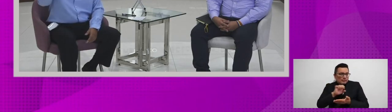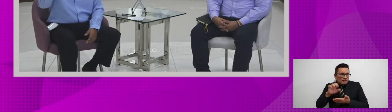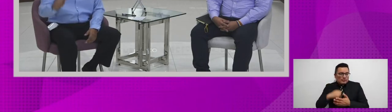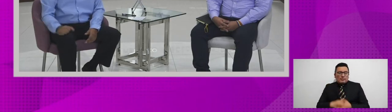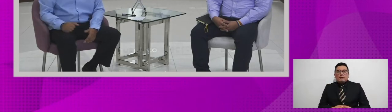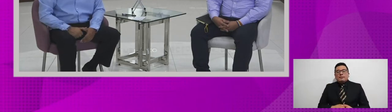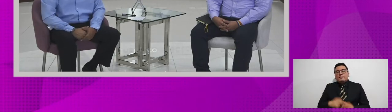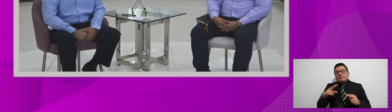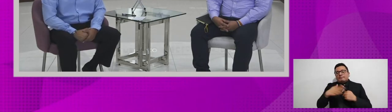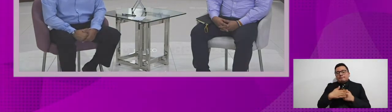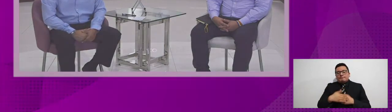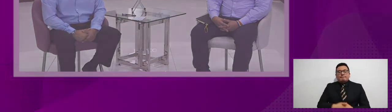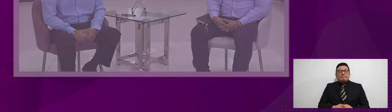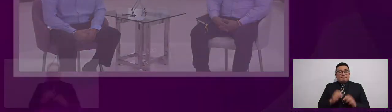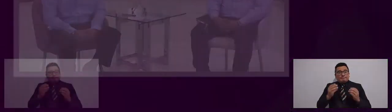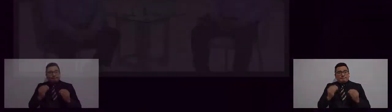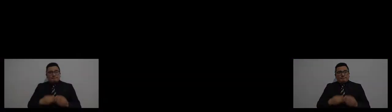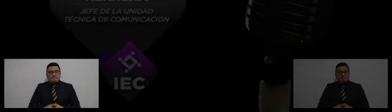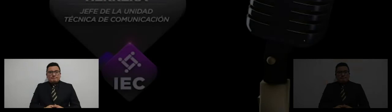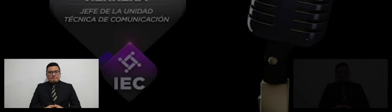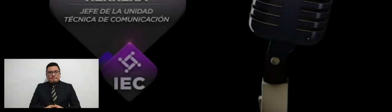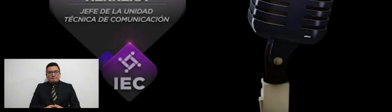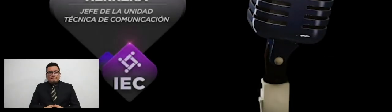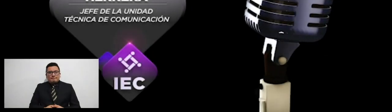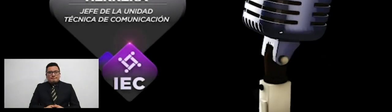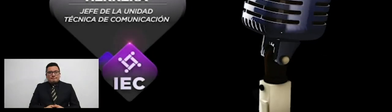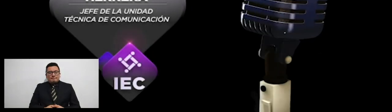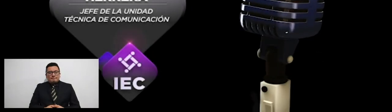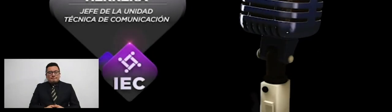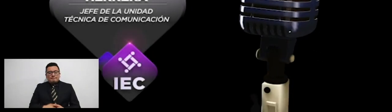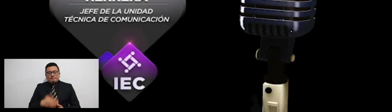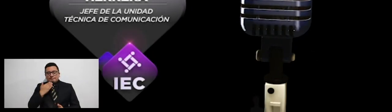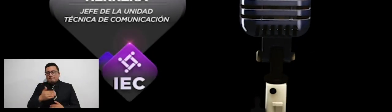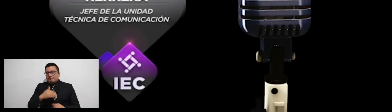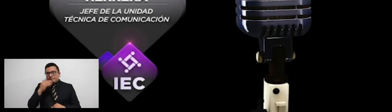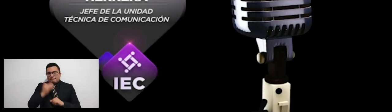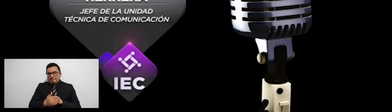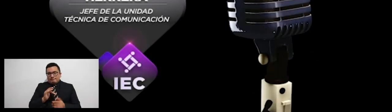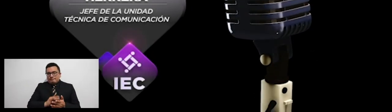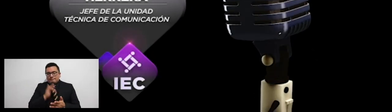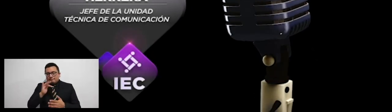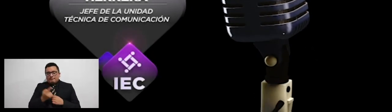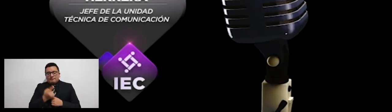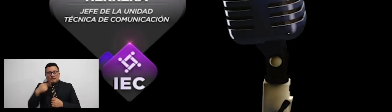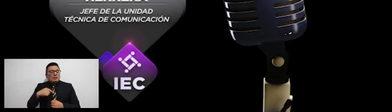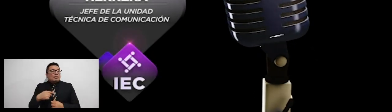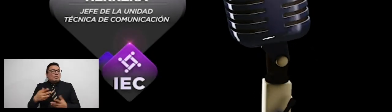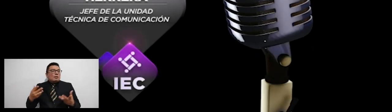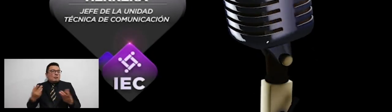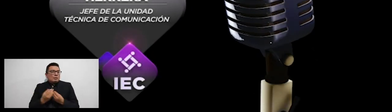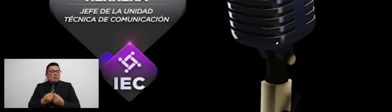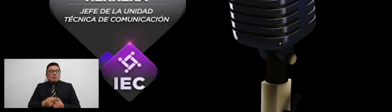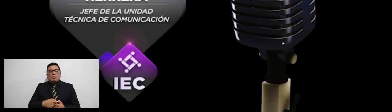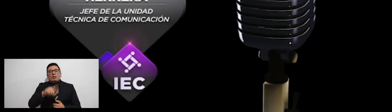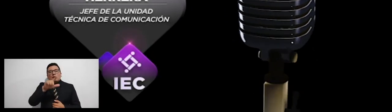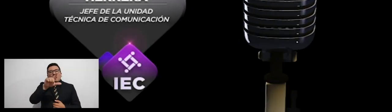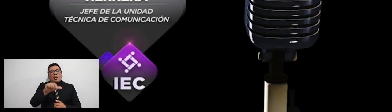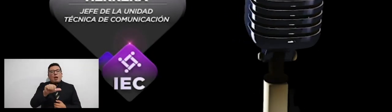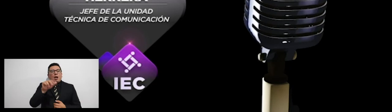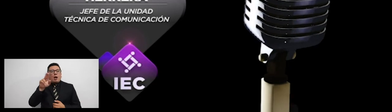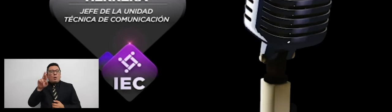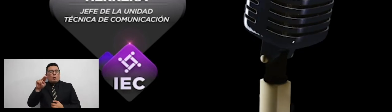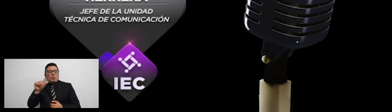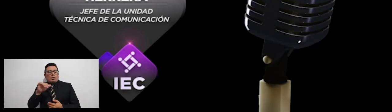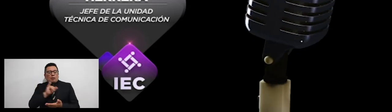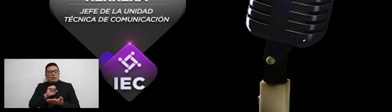vemos en la próxima. Cuídese mucho. Y bueno, fue todo. Muchísimas gracias por haber estado aquí con nosotros en su programa La Urna, esta producción del